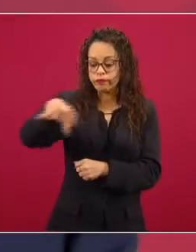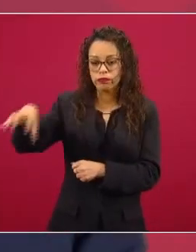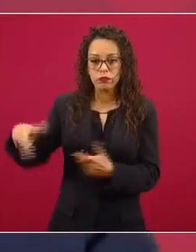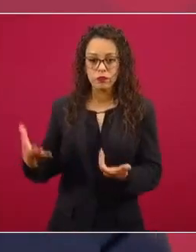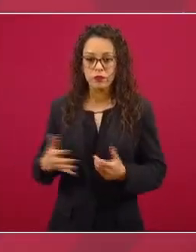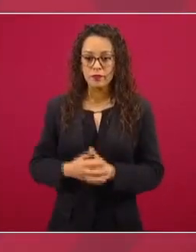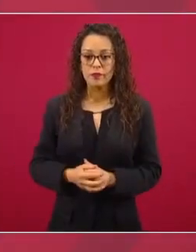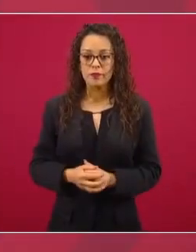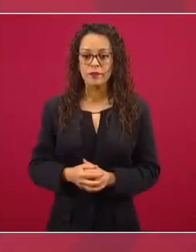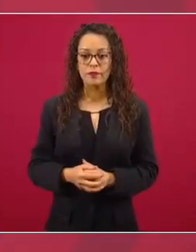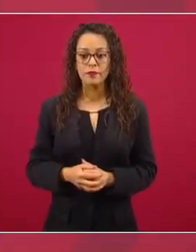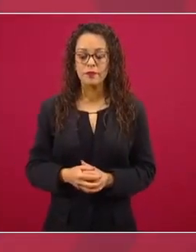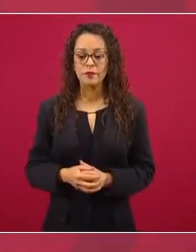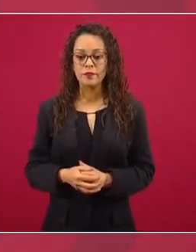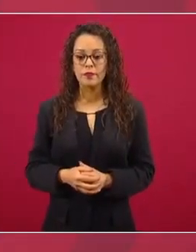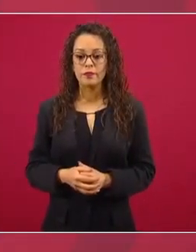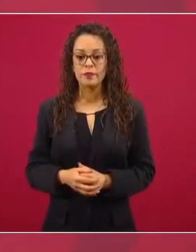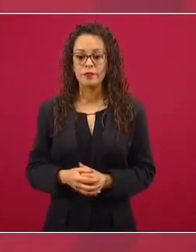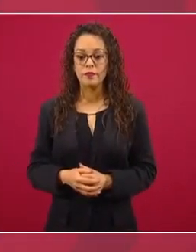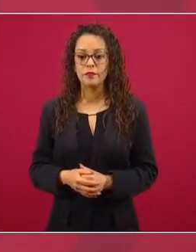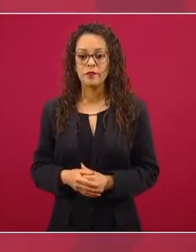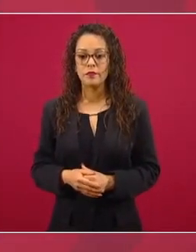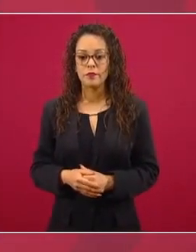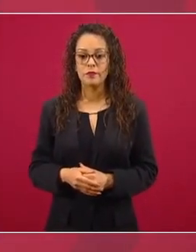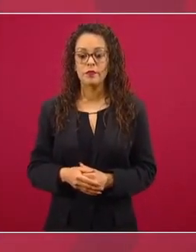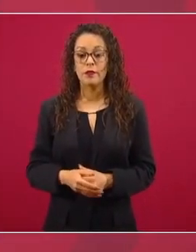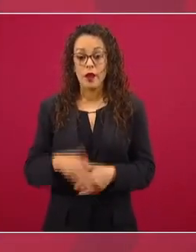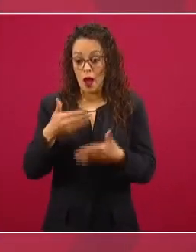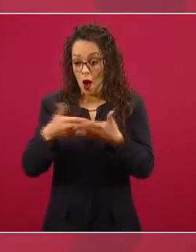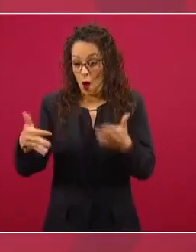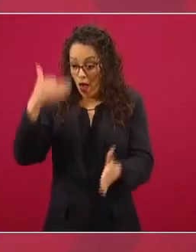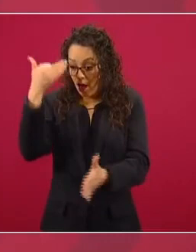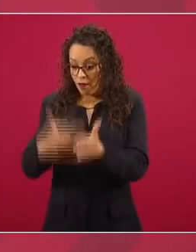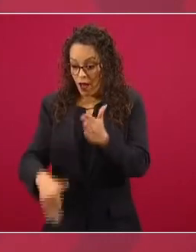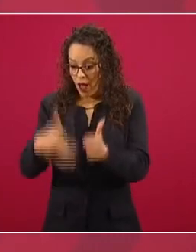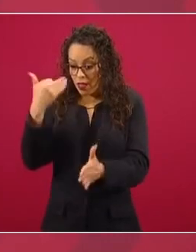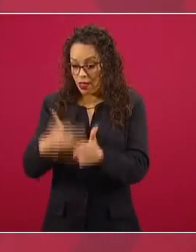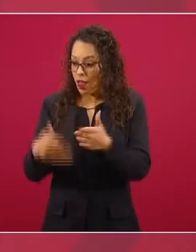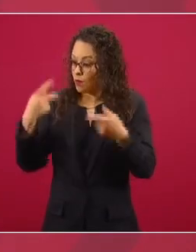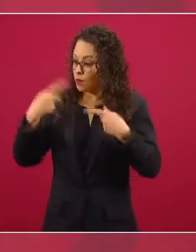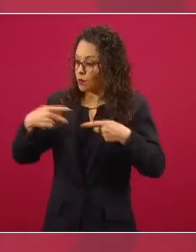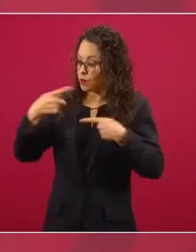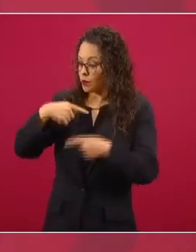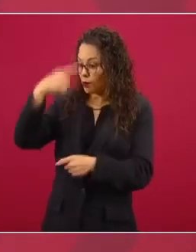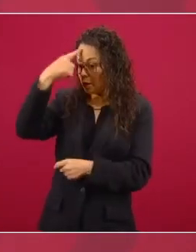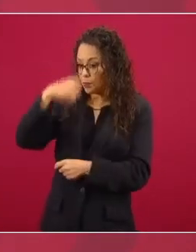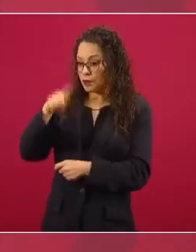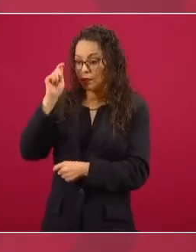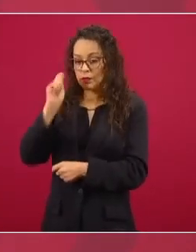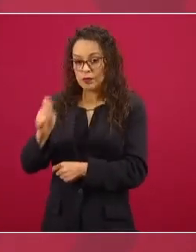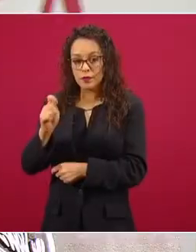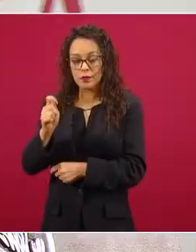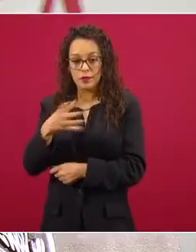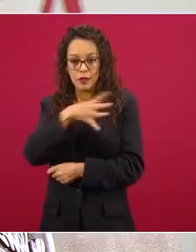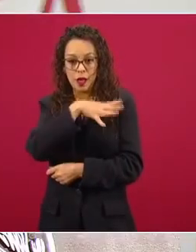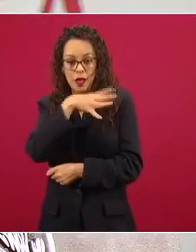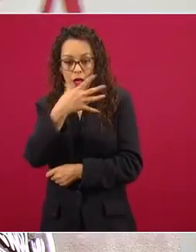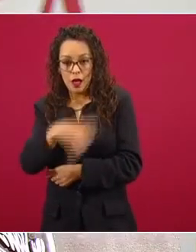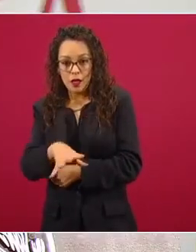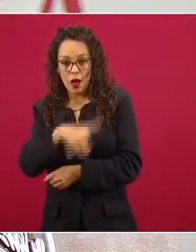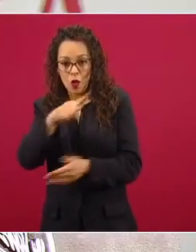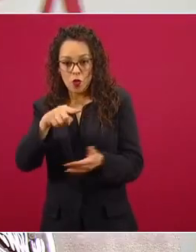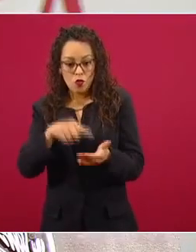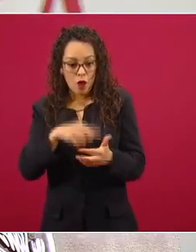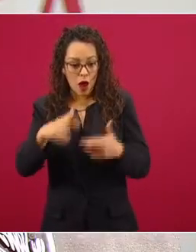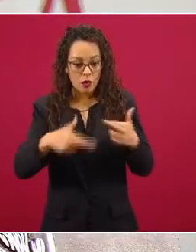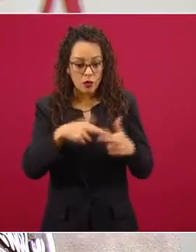siquiera tenemos para cubrir todas las regiones con generales de división, porque